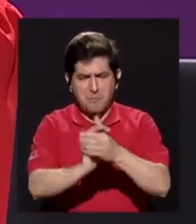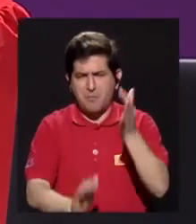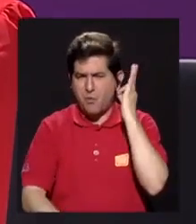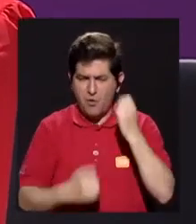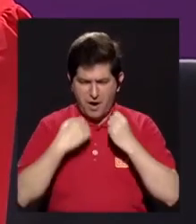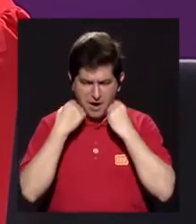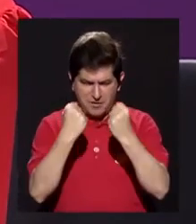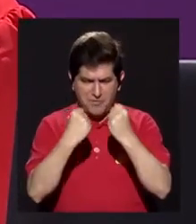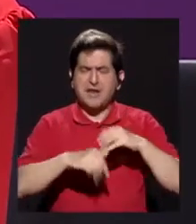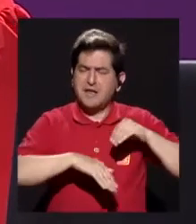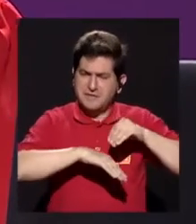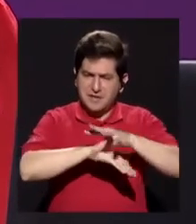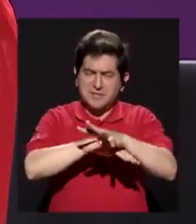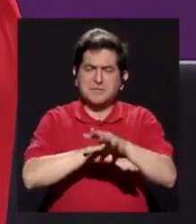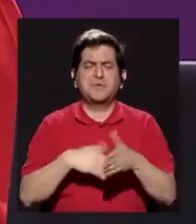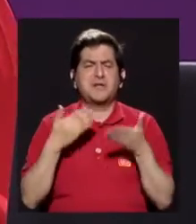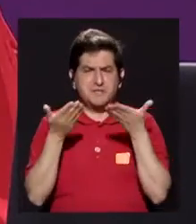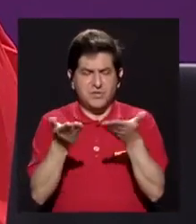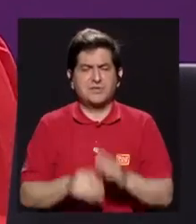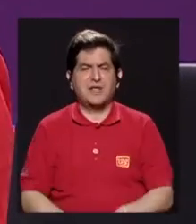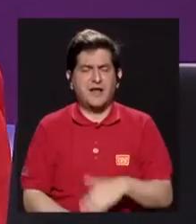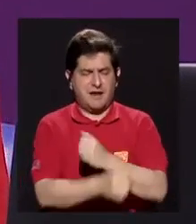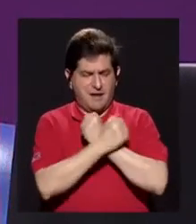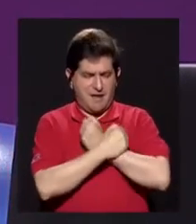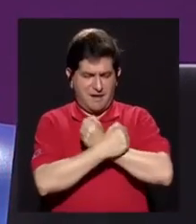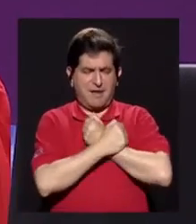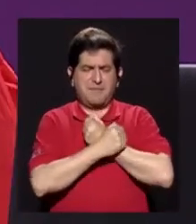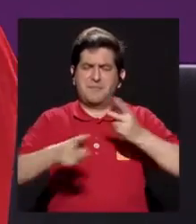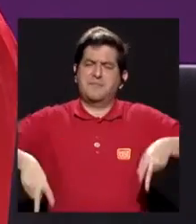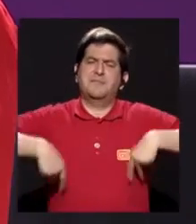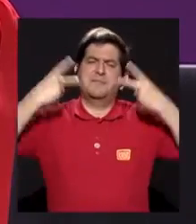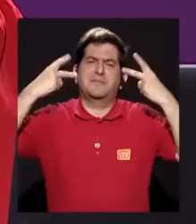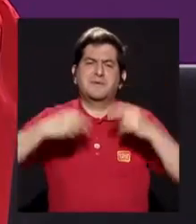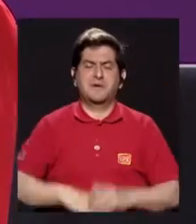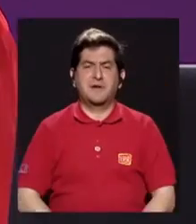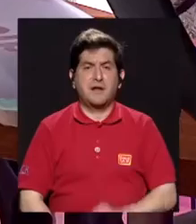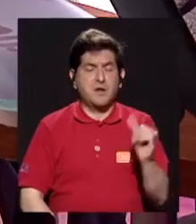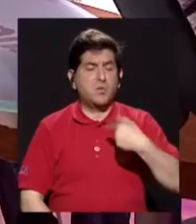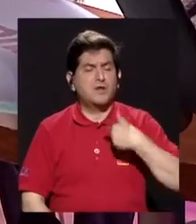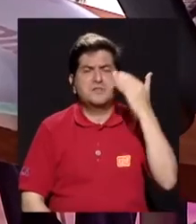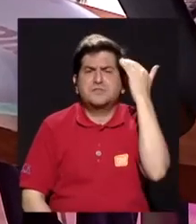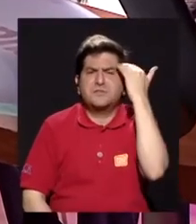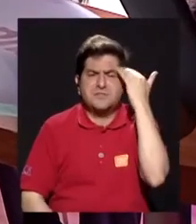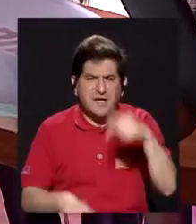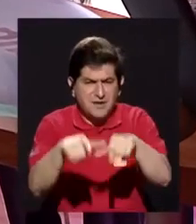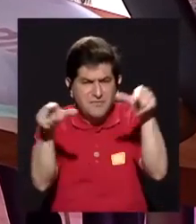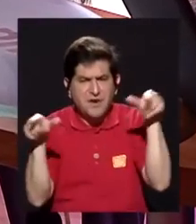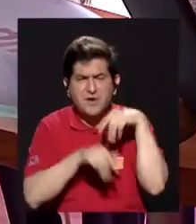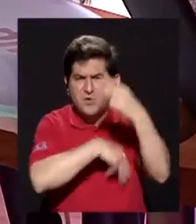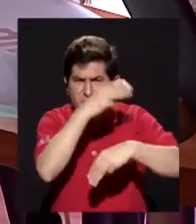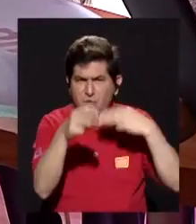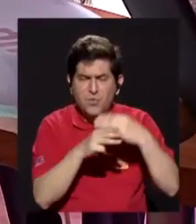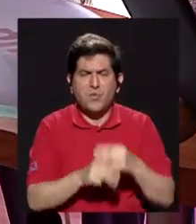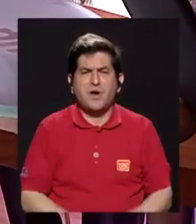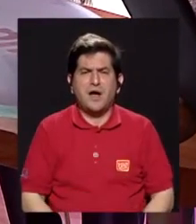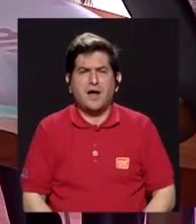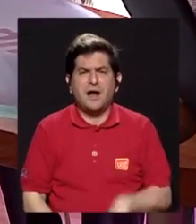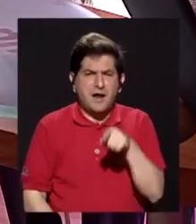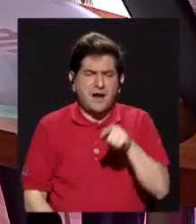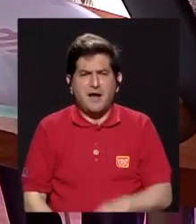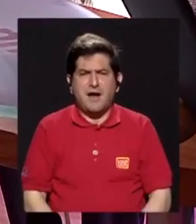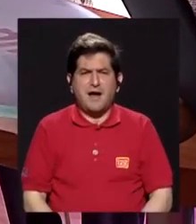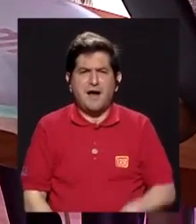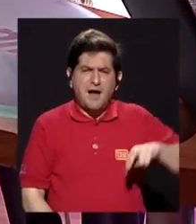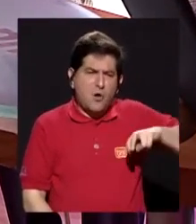valientes, fuertes e inspiradoras mujeres por ese amor a la vida. Y también dice, me gustaría saber qué lugares alrededor del mundo ha escalado,